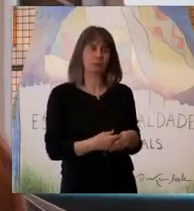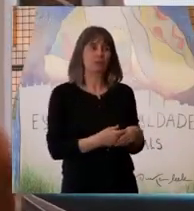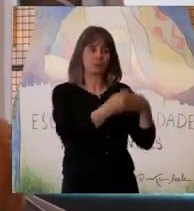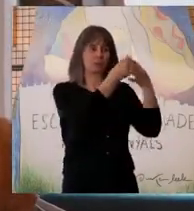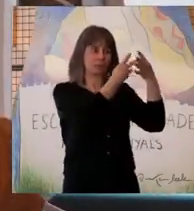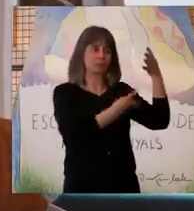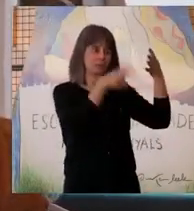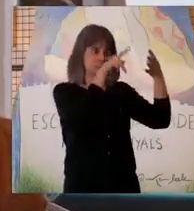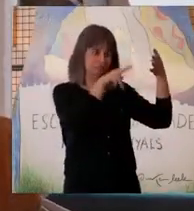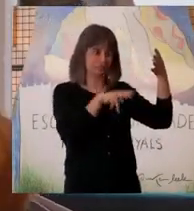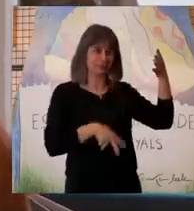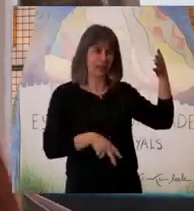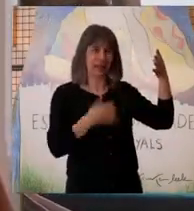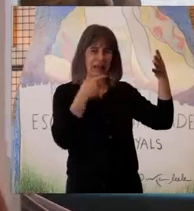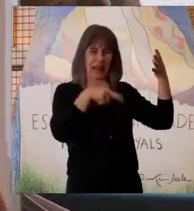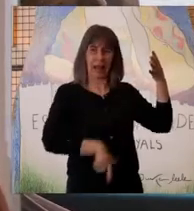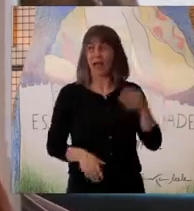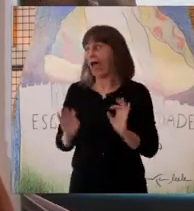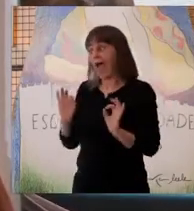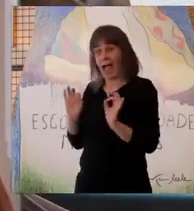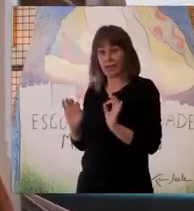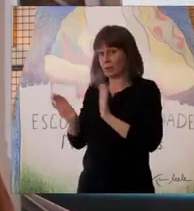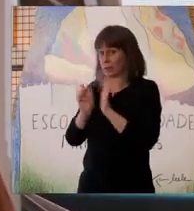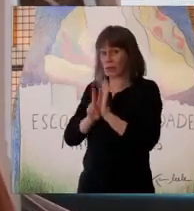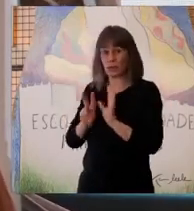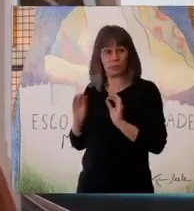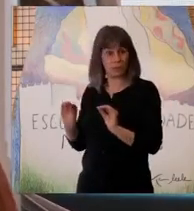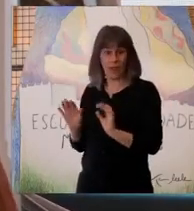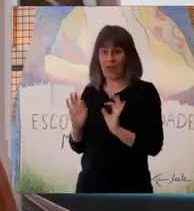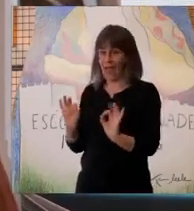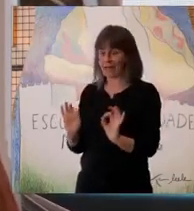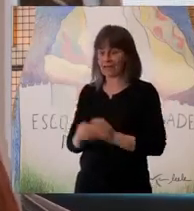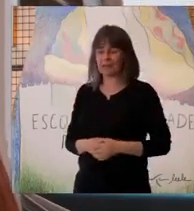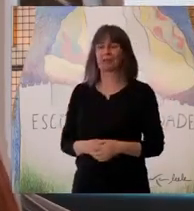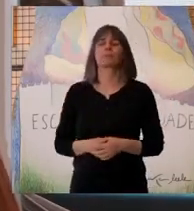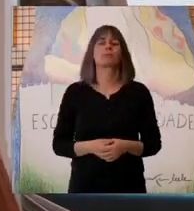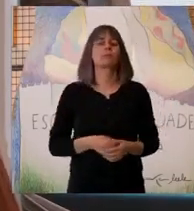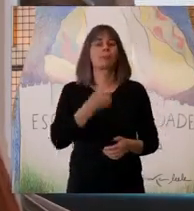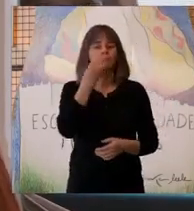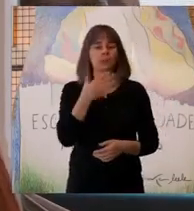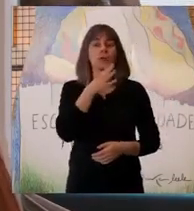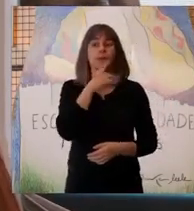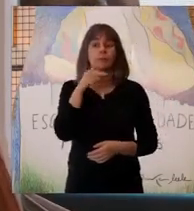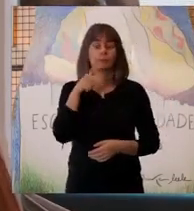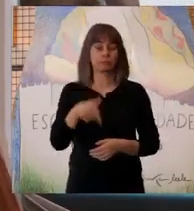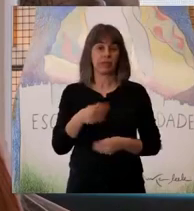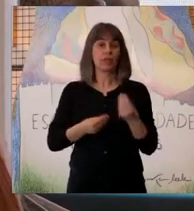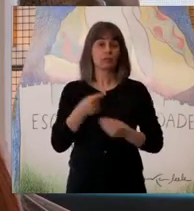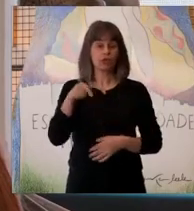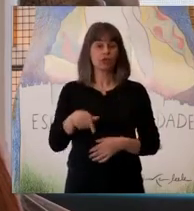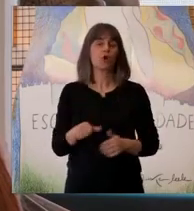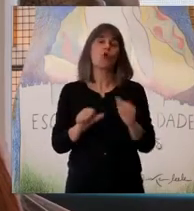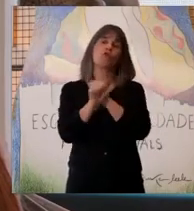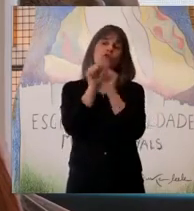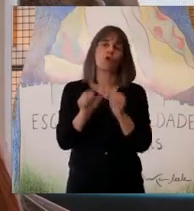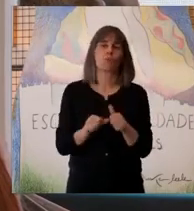podría extender más Esto es lo que hay Esto es lo que hay y bueno vamos a hacer esto en formato